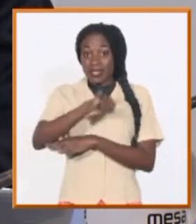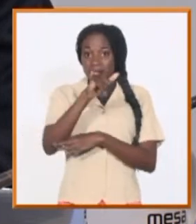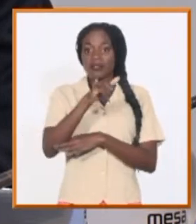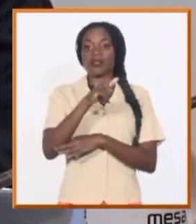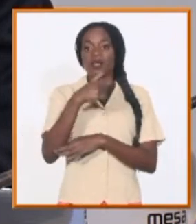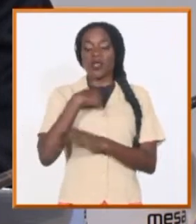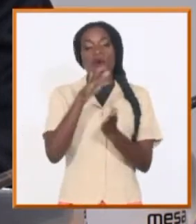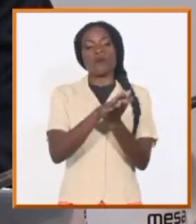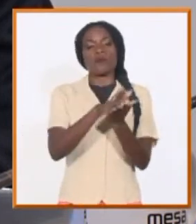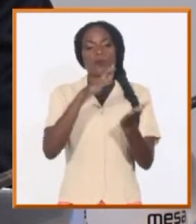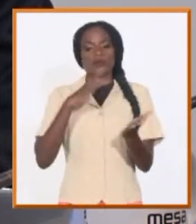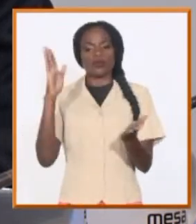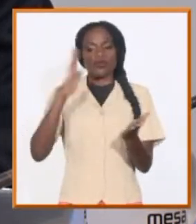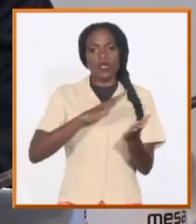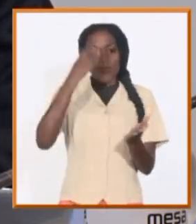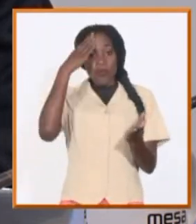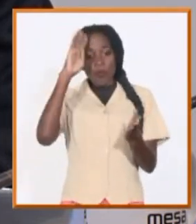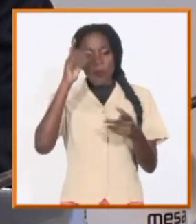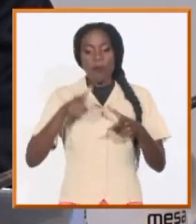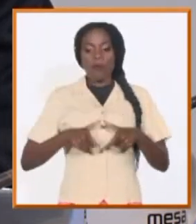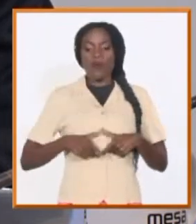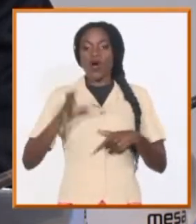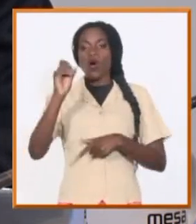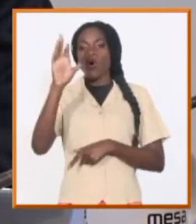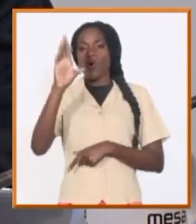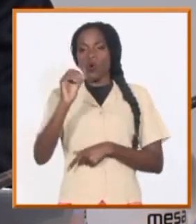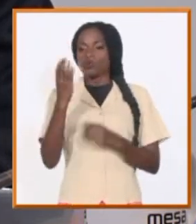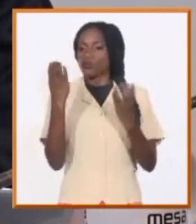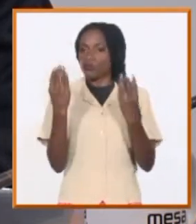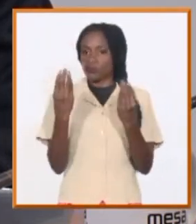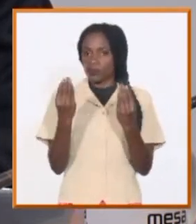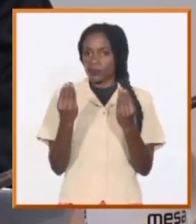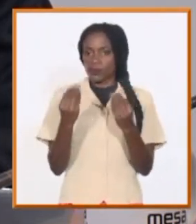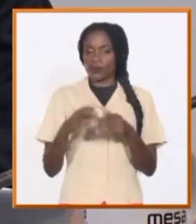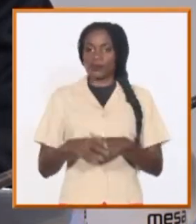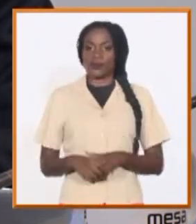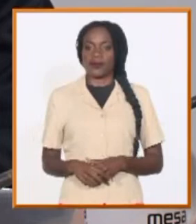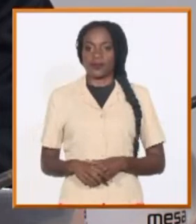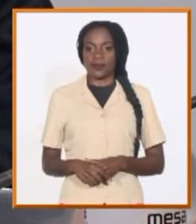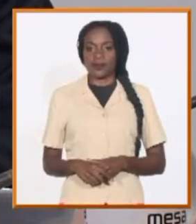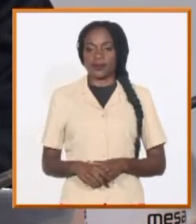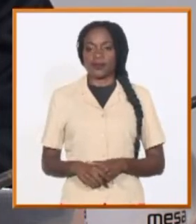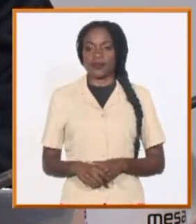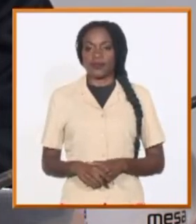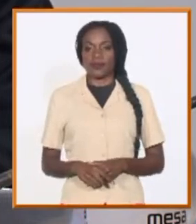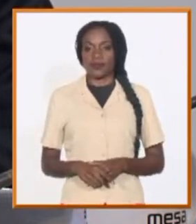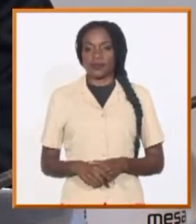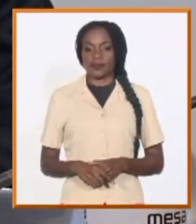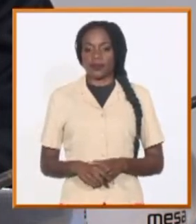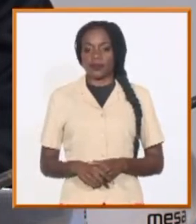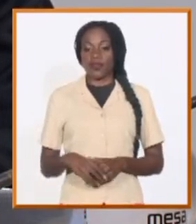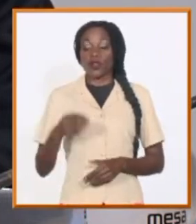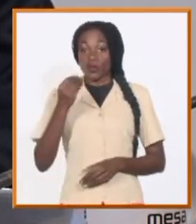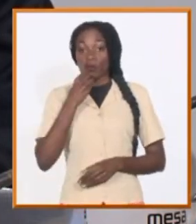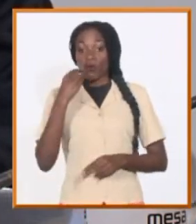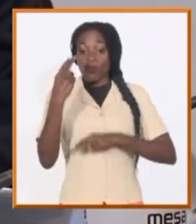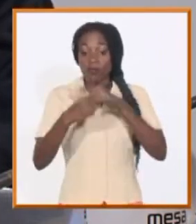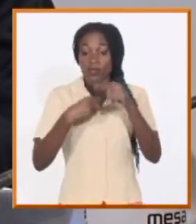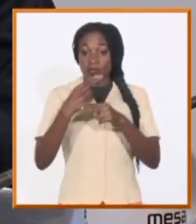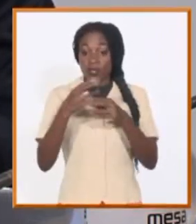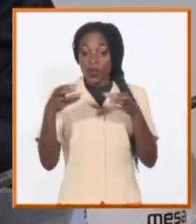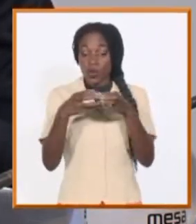que es una actuación que ha estado a la altura de las posibilidades que tenía nuestra delegación y que